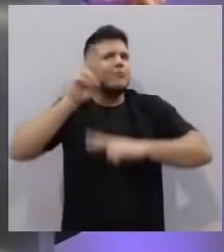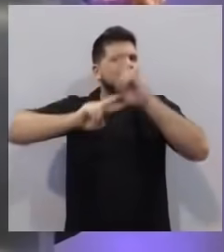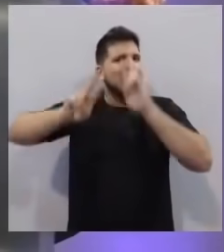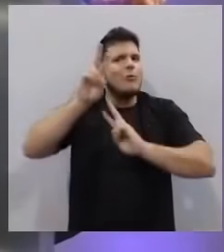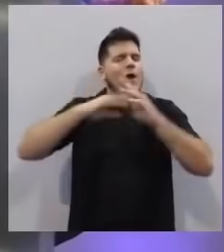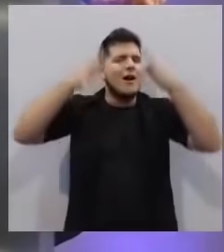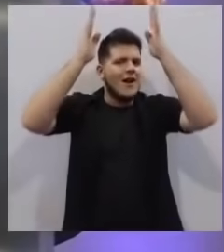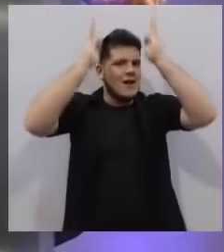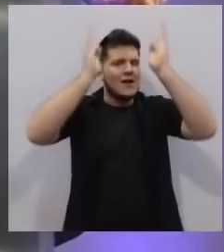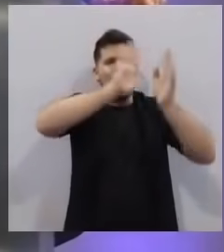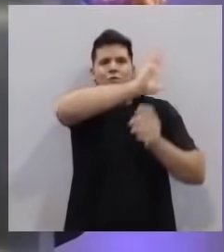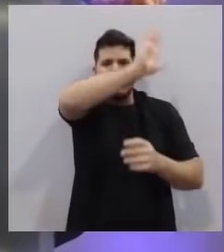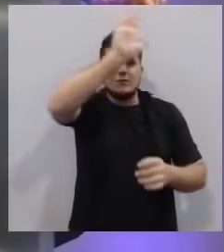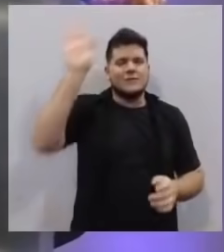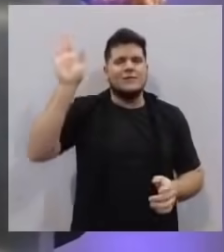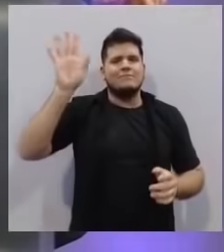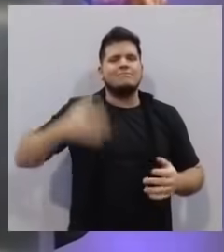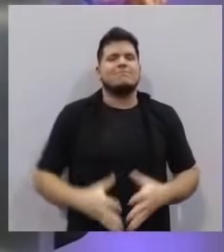lo que sí nos conviene